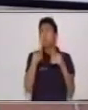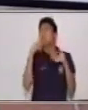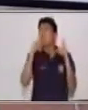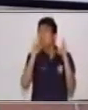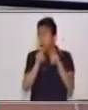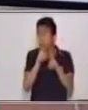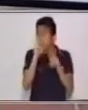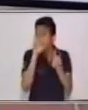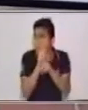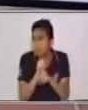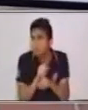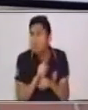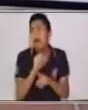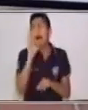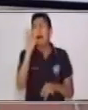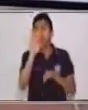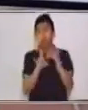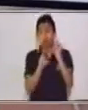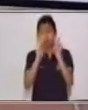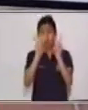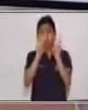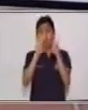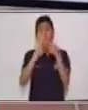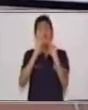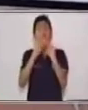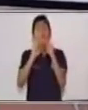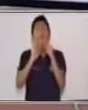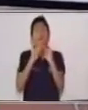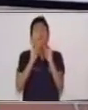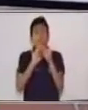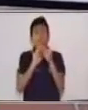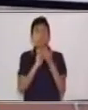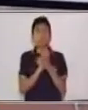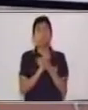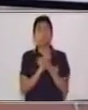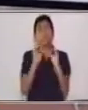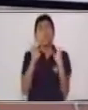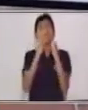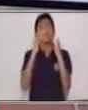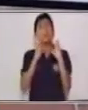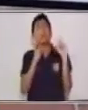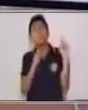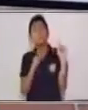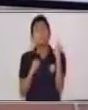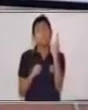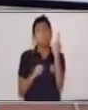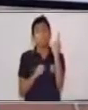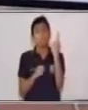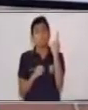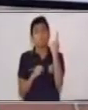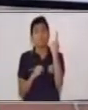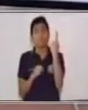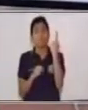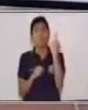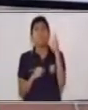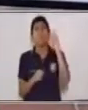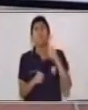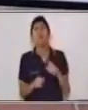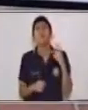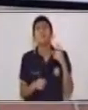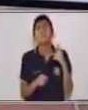matemáticos y signos matemáticos que comúnmente ustedes utilizan. Entonces, Primer paso, subrayar